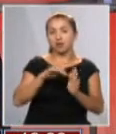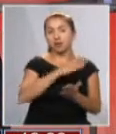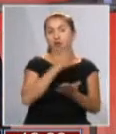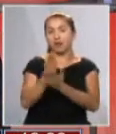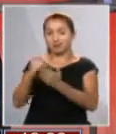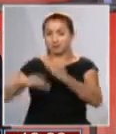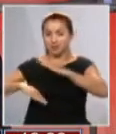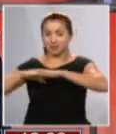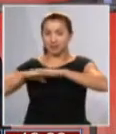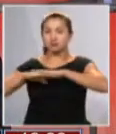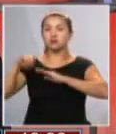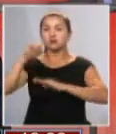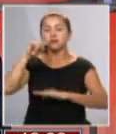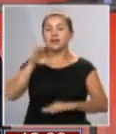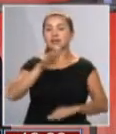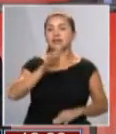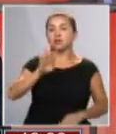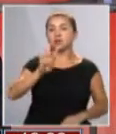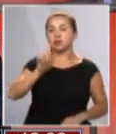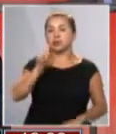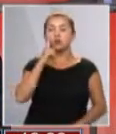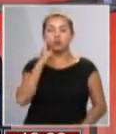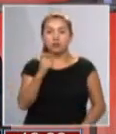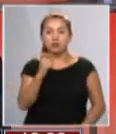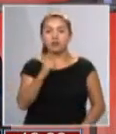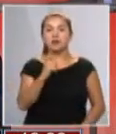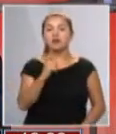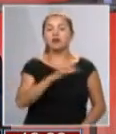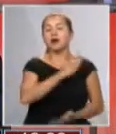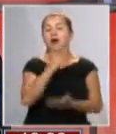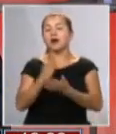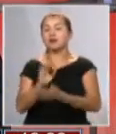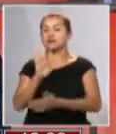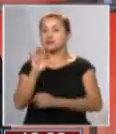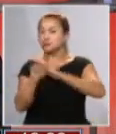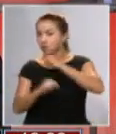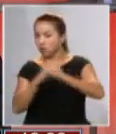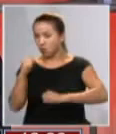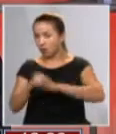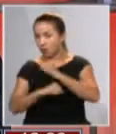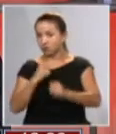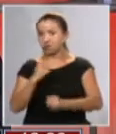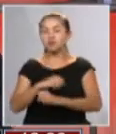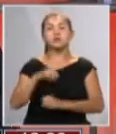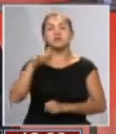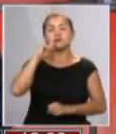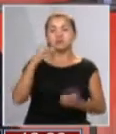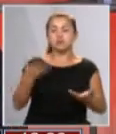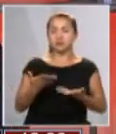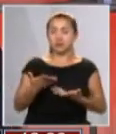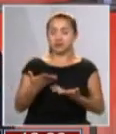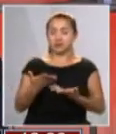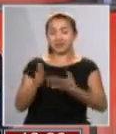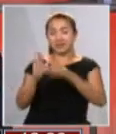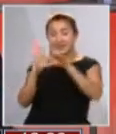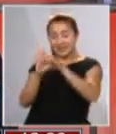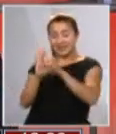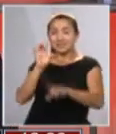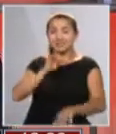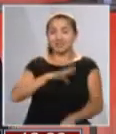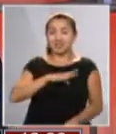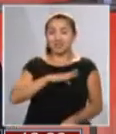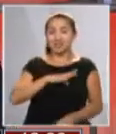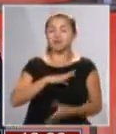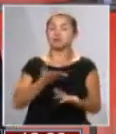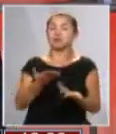quiere decir de 541 días a 5 años. Eso quiere decir que en la legislación chilena, en